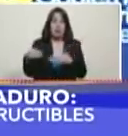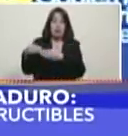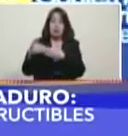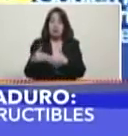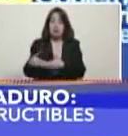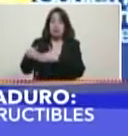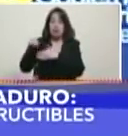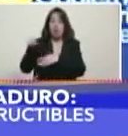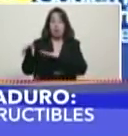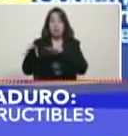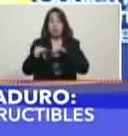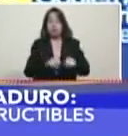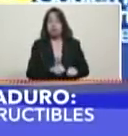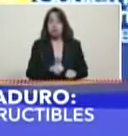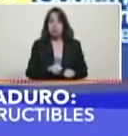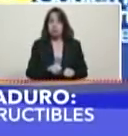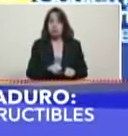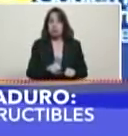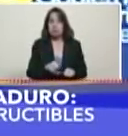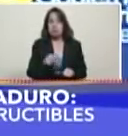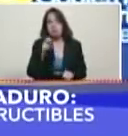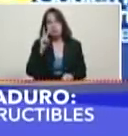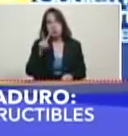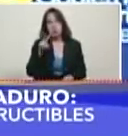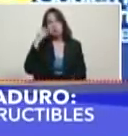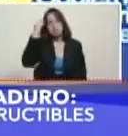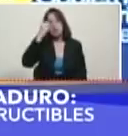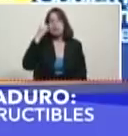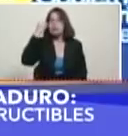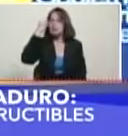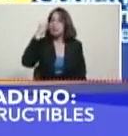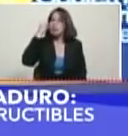norteamericano. Yo